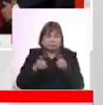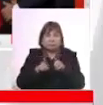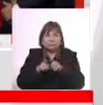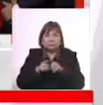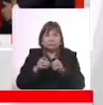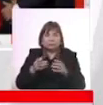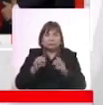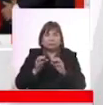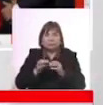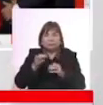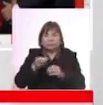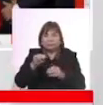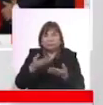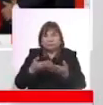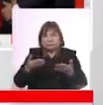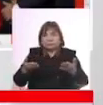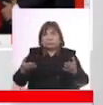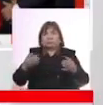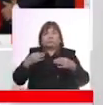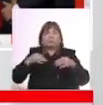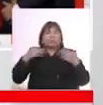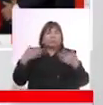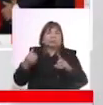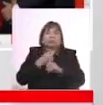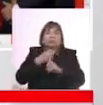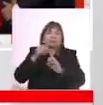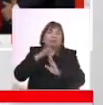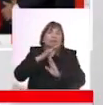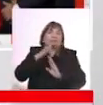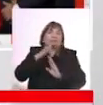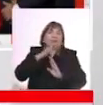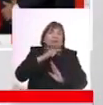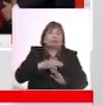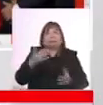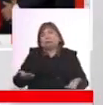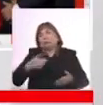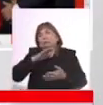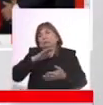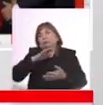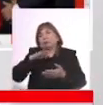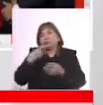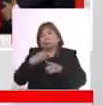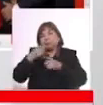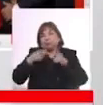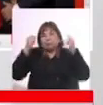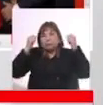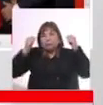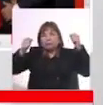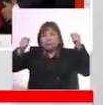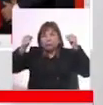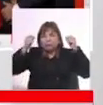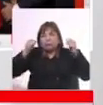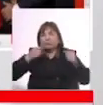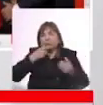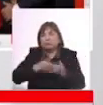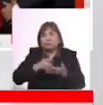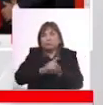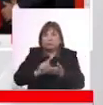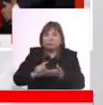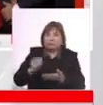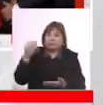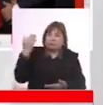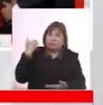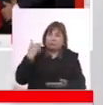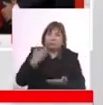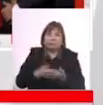acá a un sector que está realmente muy maltratado y que lo vemos desfilar todos los días, al menos hace la semana que pasó, lo teníamos